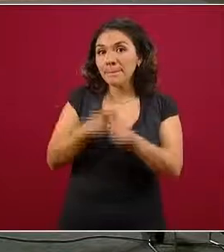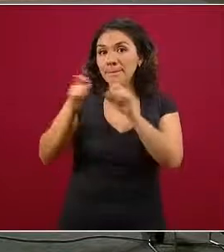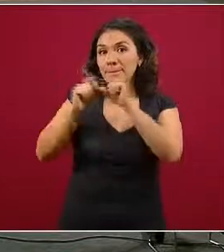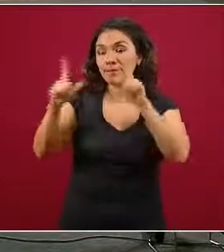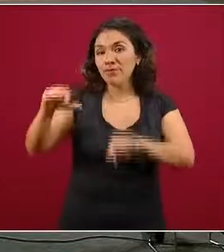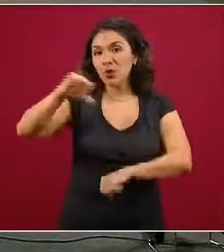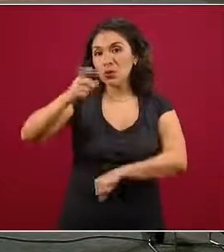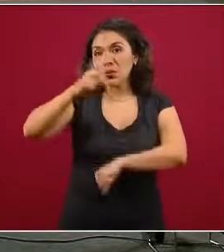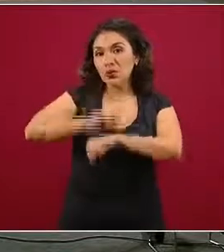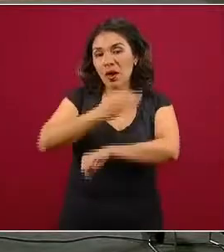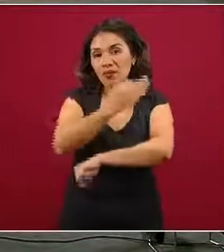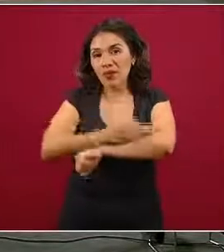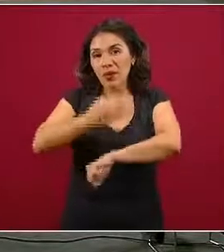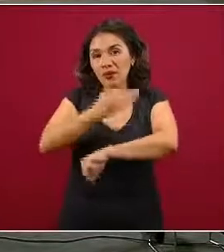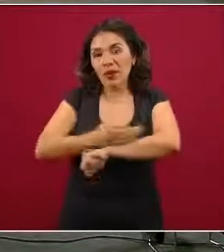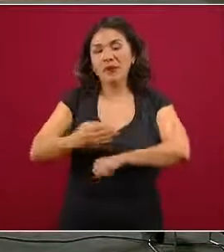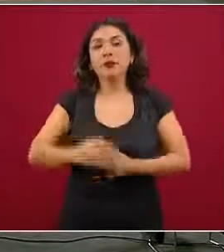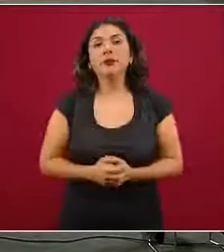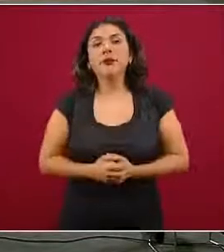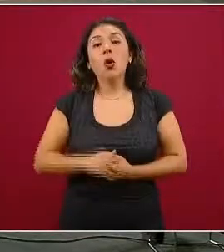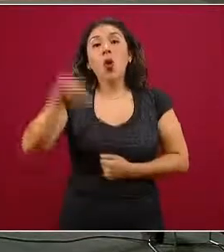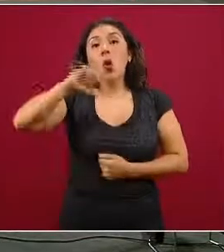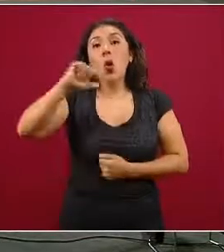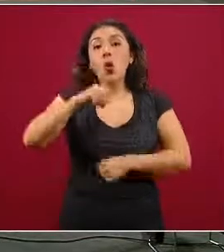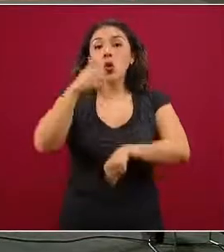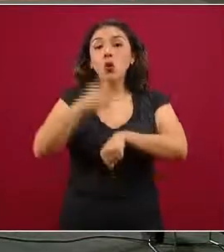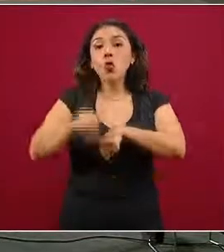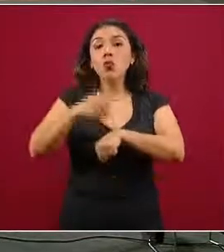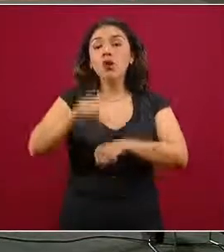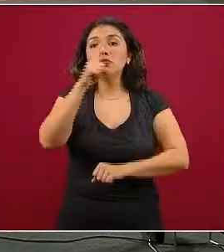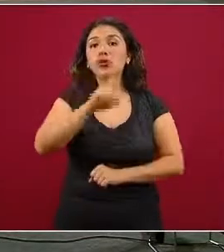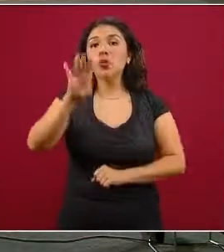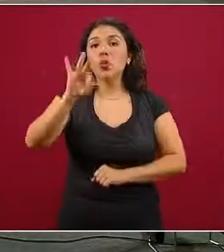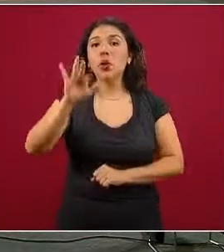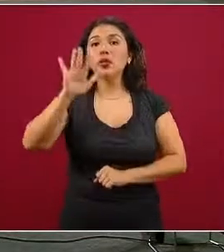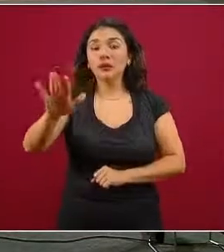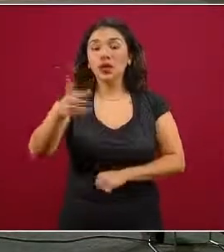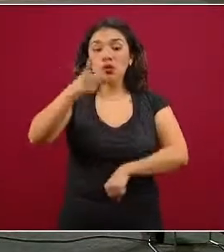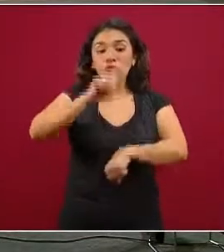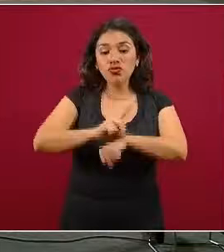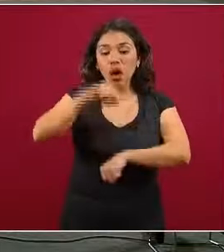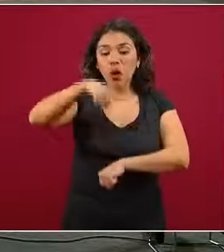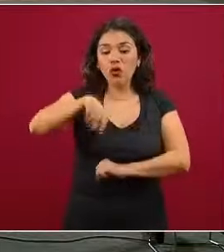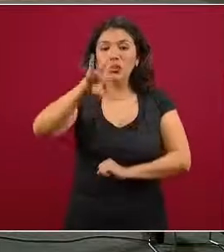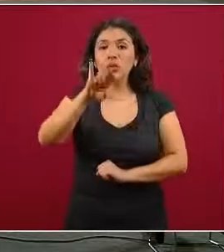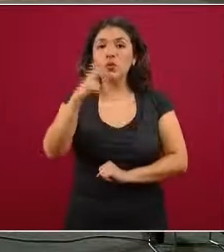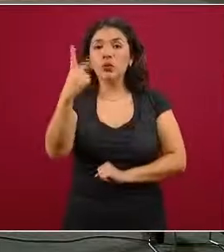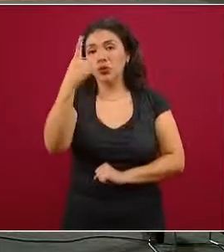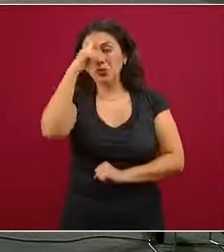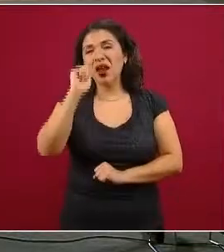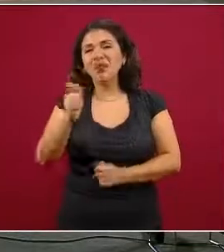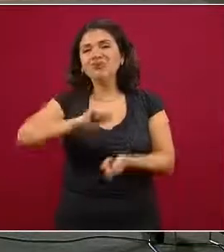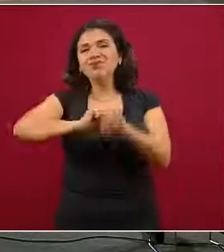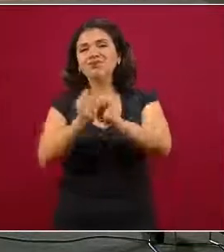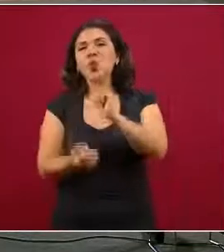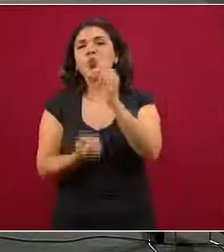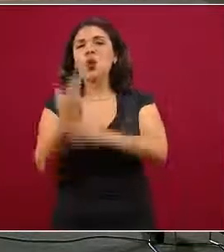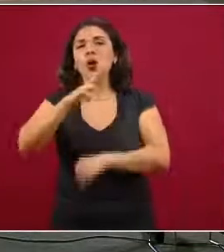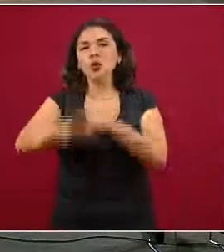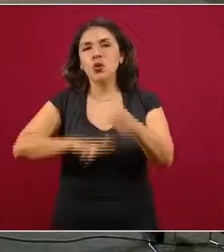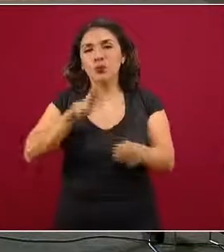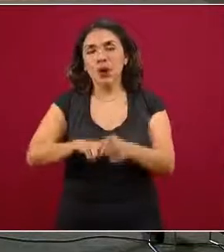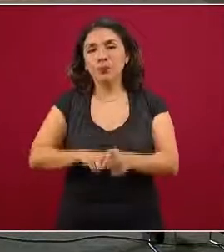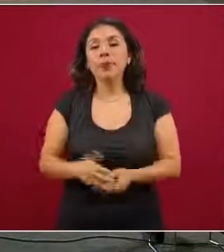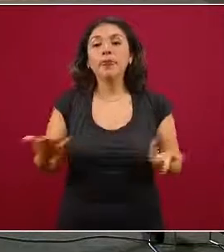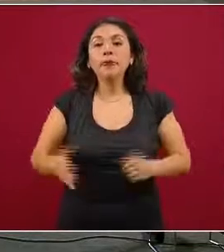esta conferencia vespertina número 145 en el día 52 de la nueva normalidad.